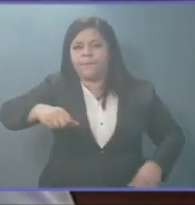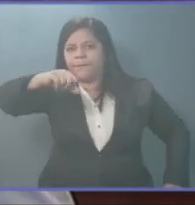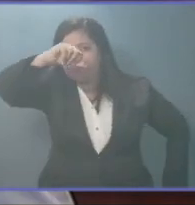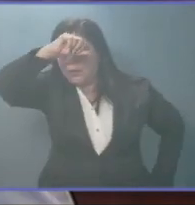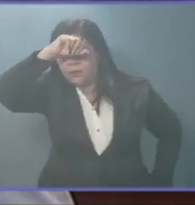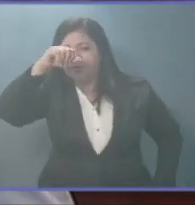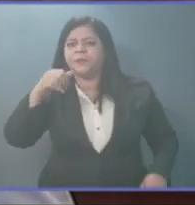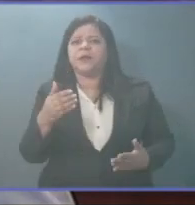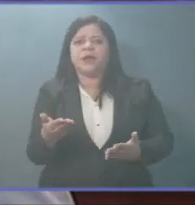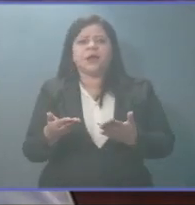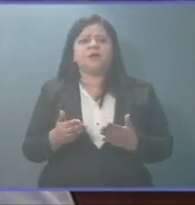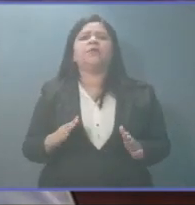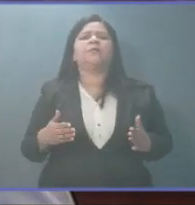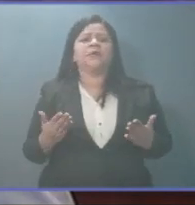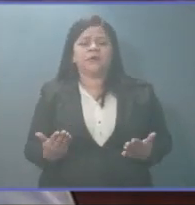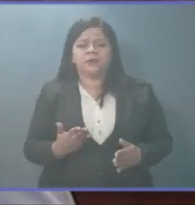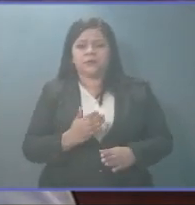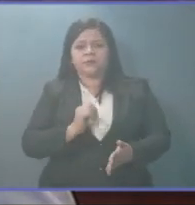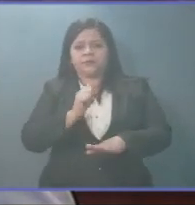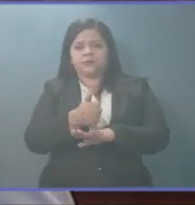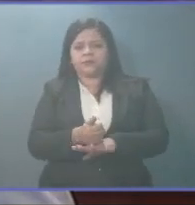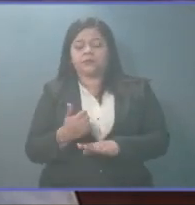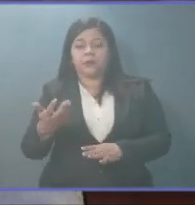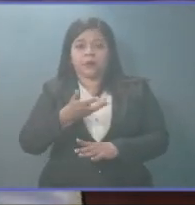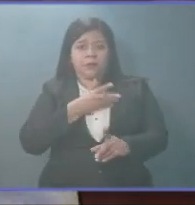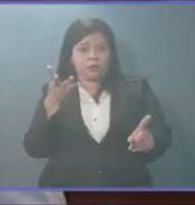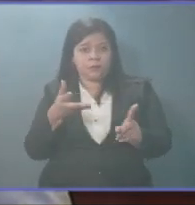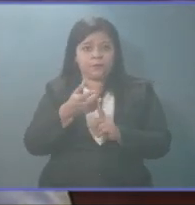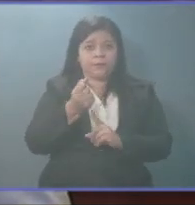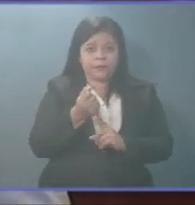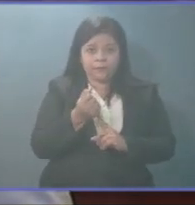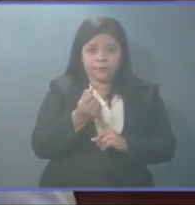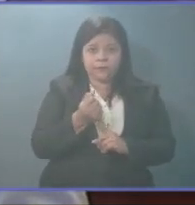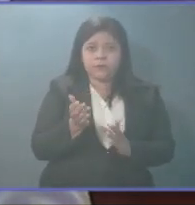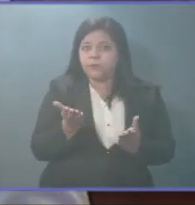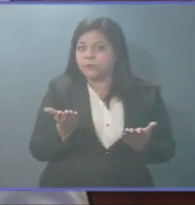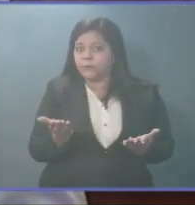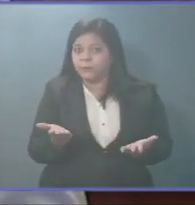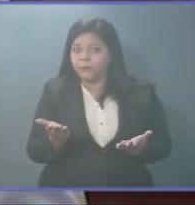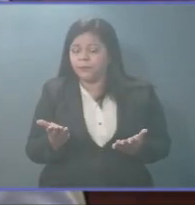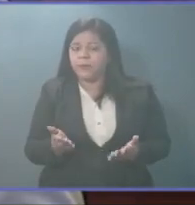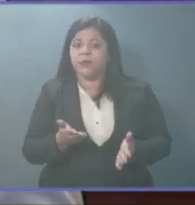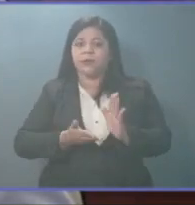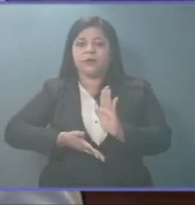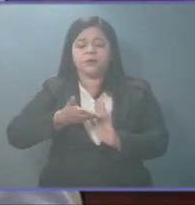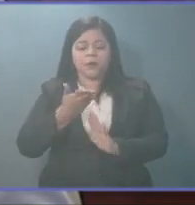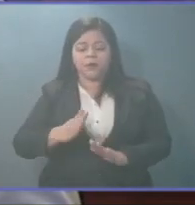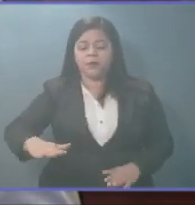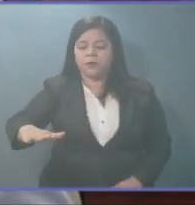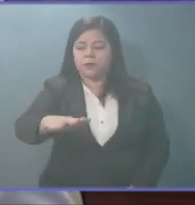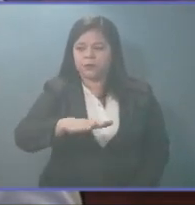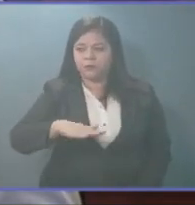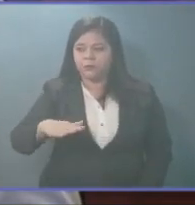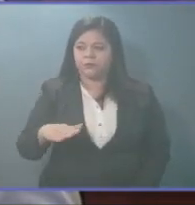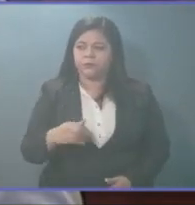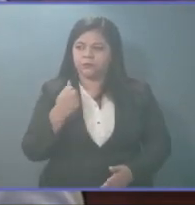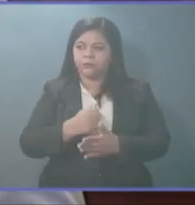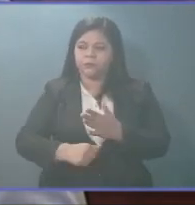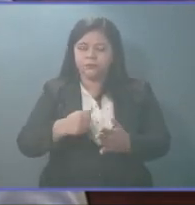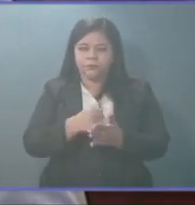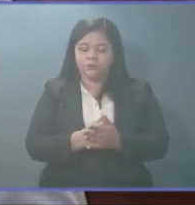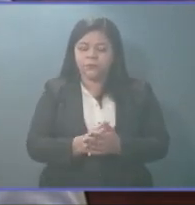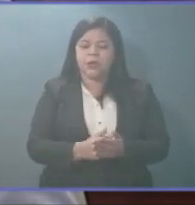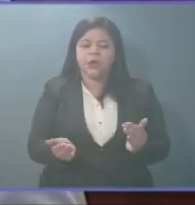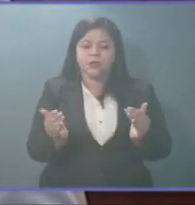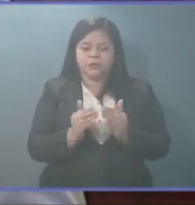Estos sirvieron de base para la definición de nuestros objetivos institucionales relacionados al desarrollo territorial, la gestión de riesgos